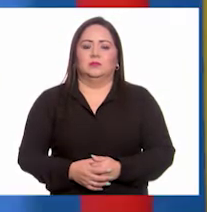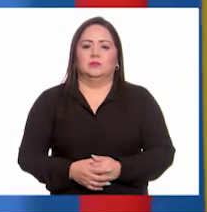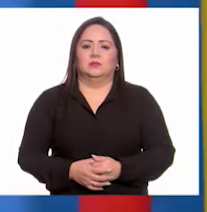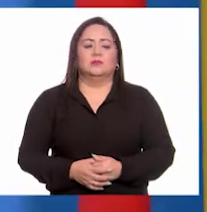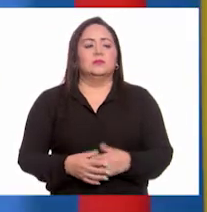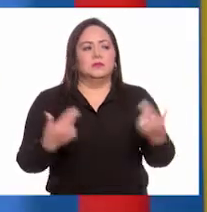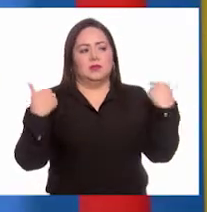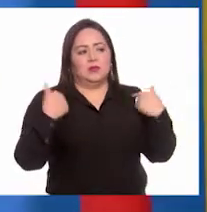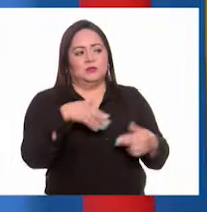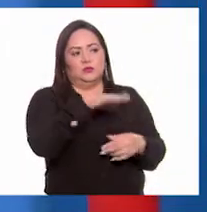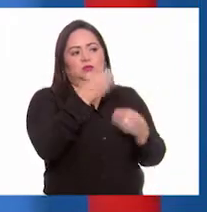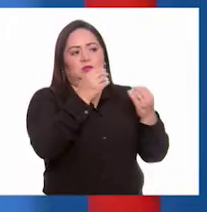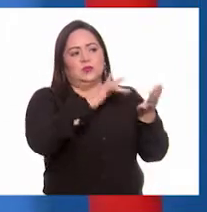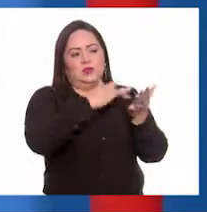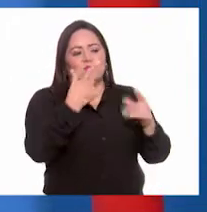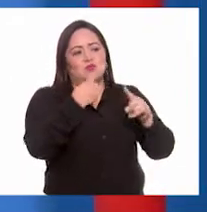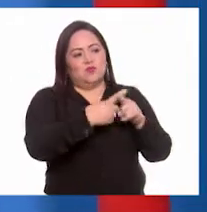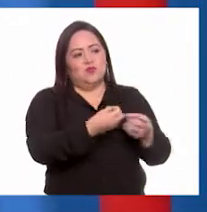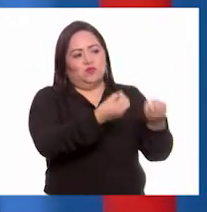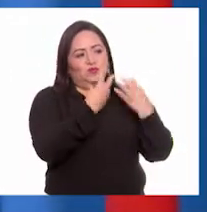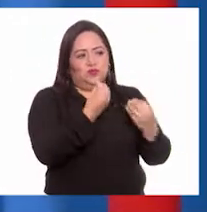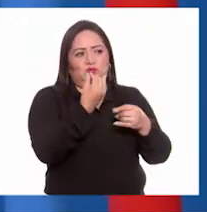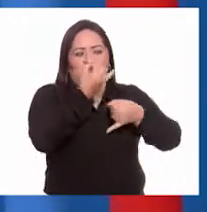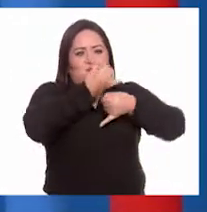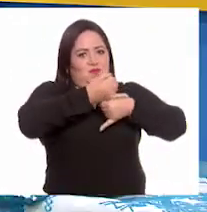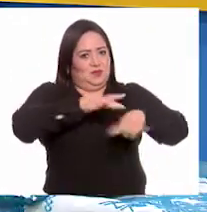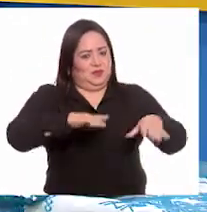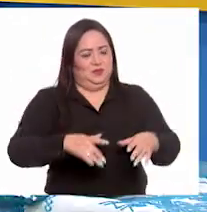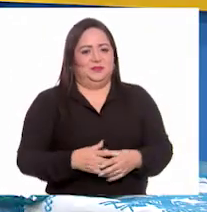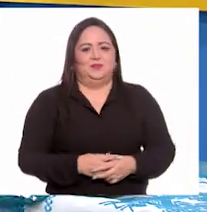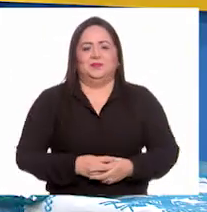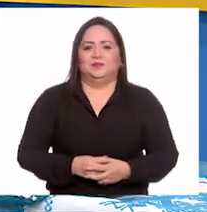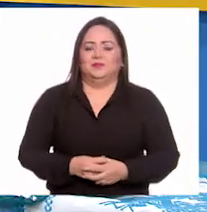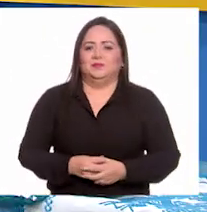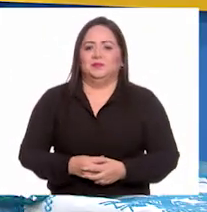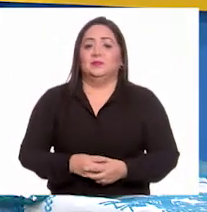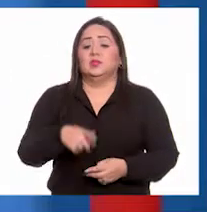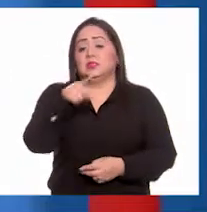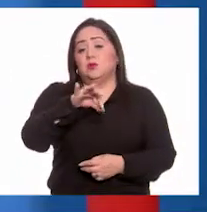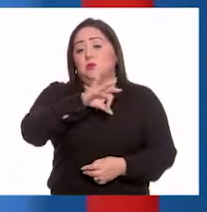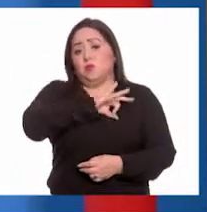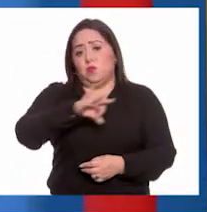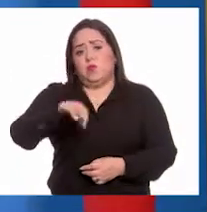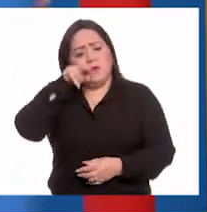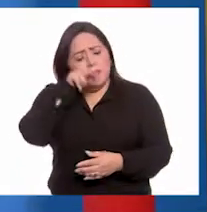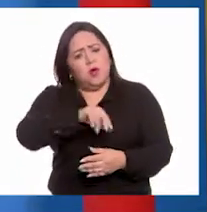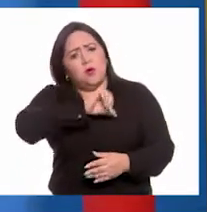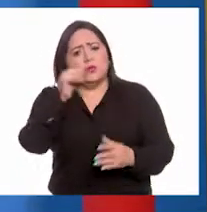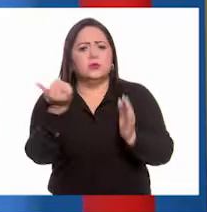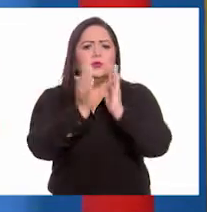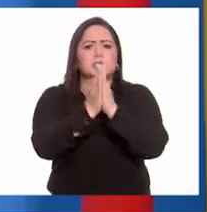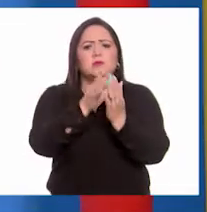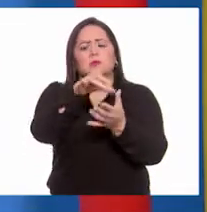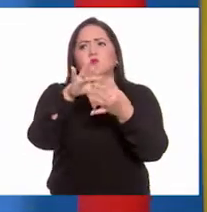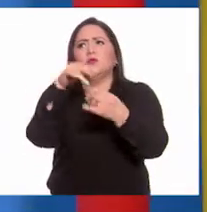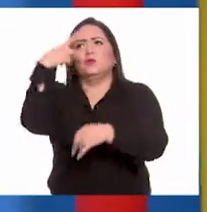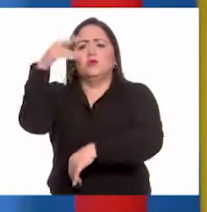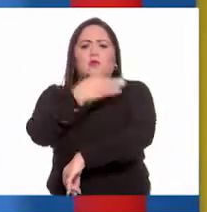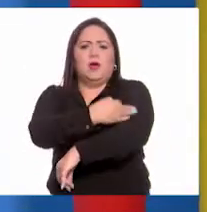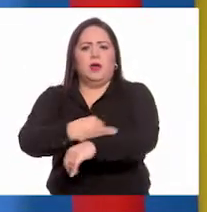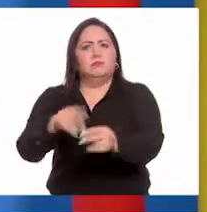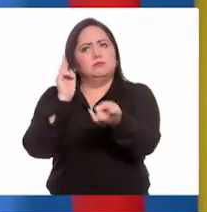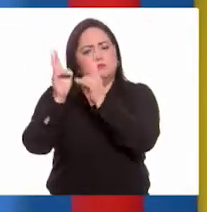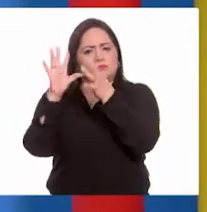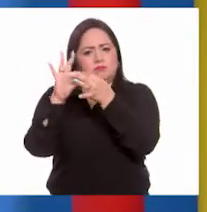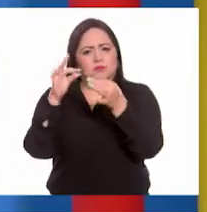Maestro Lucio, muchas gracias por compartirnos tanta información. Si te es posible, consulta otros libros y comenta el tema de hoy